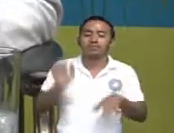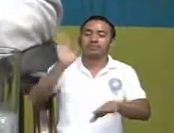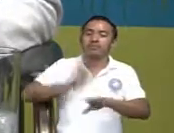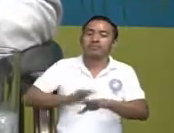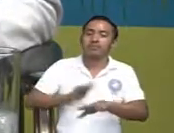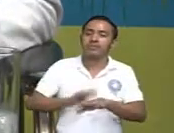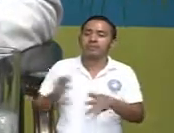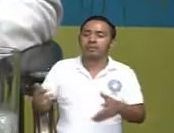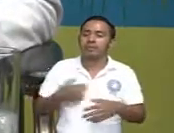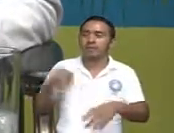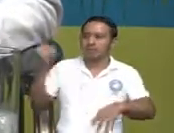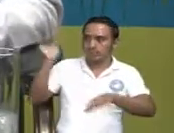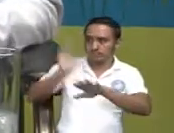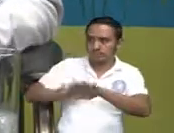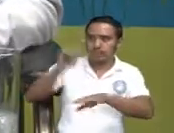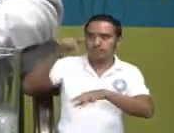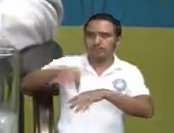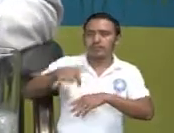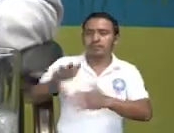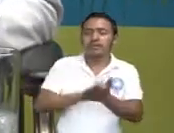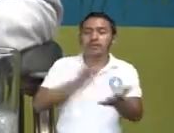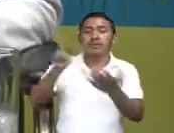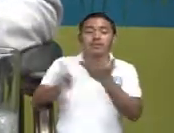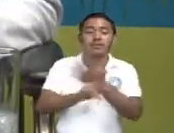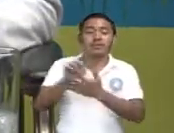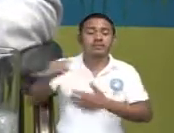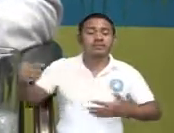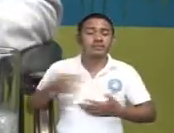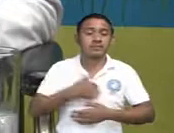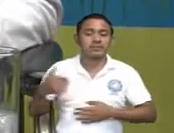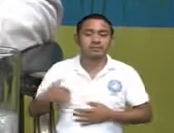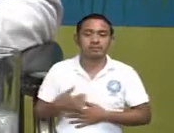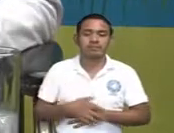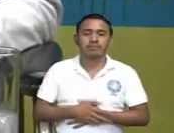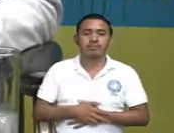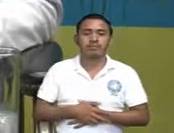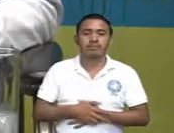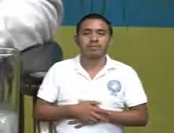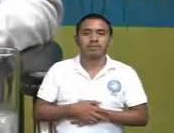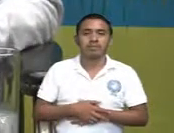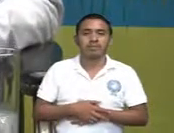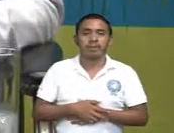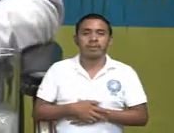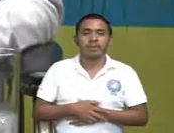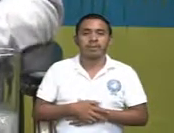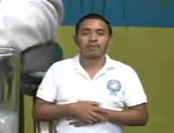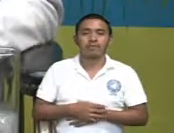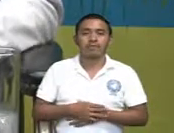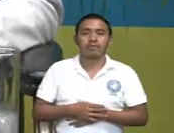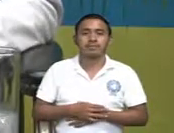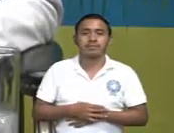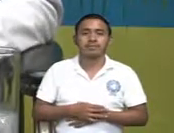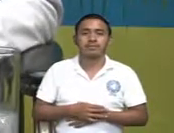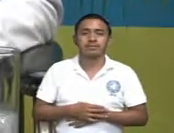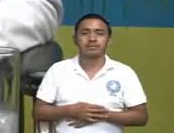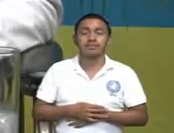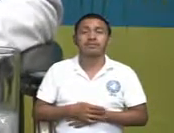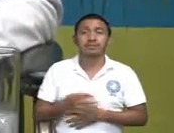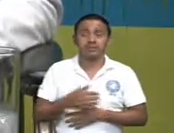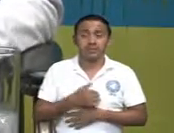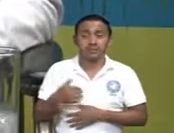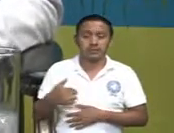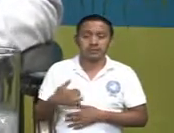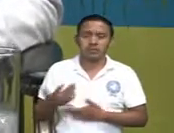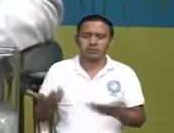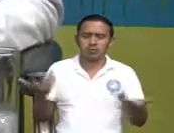puedo hacer yo a través de este medio es que sé se haga como